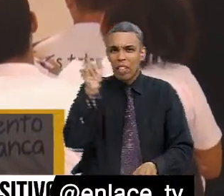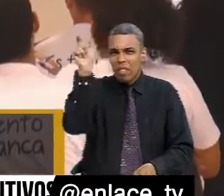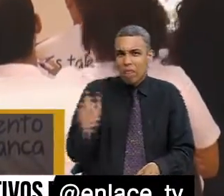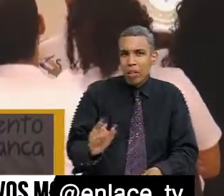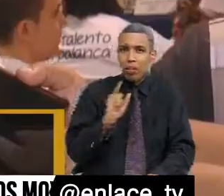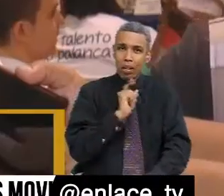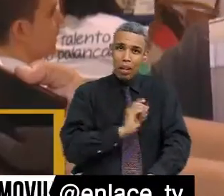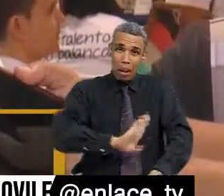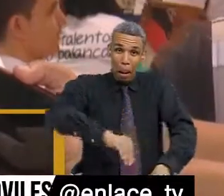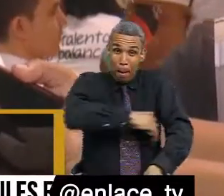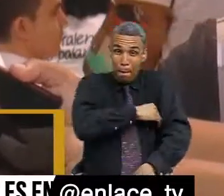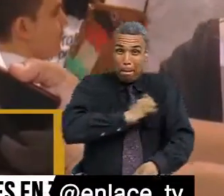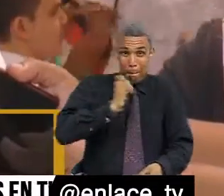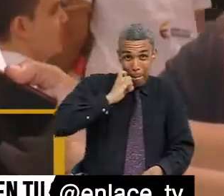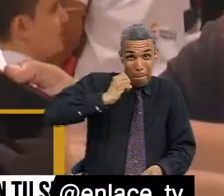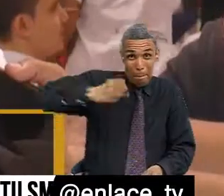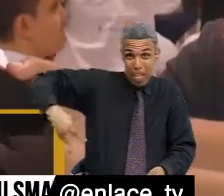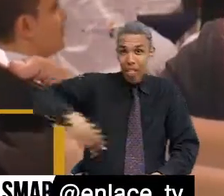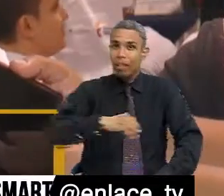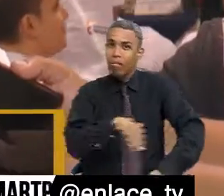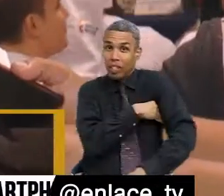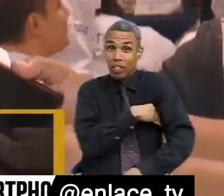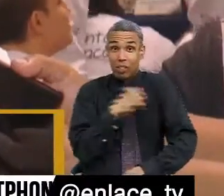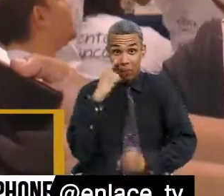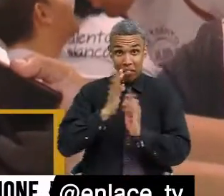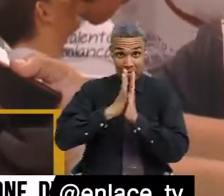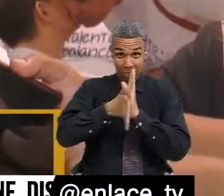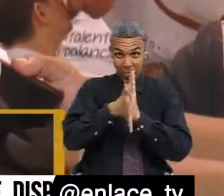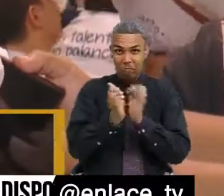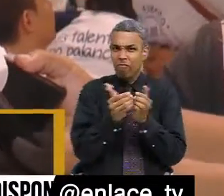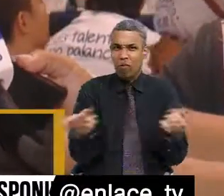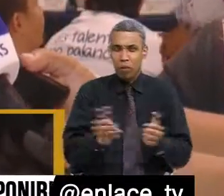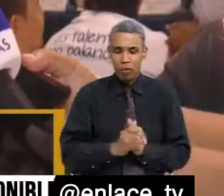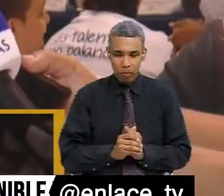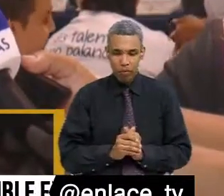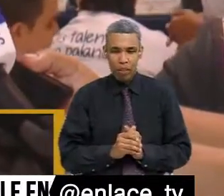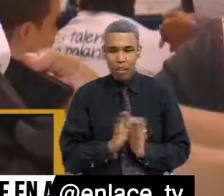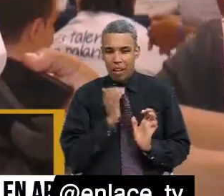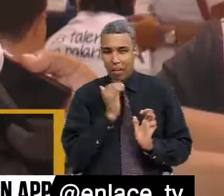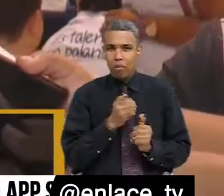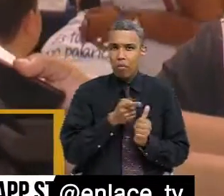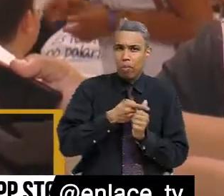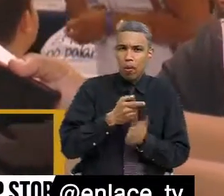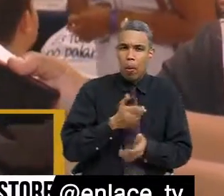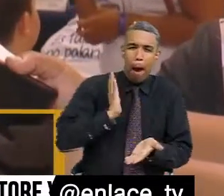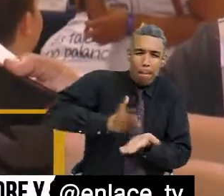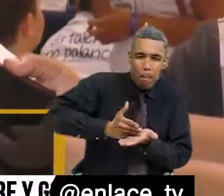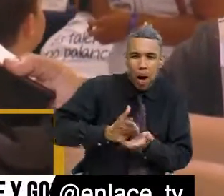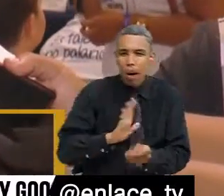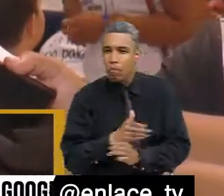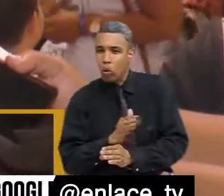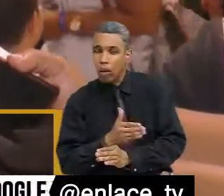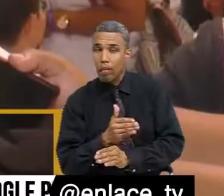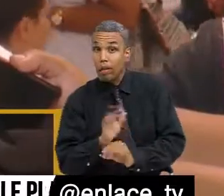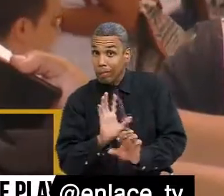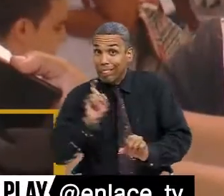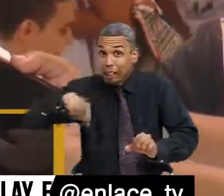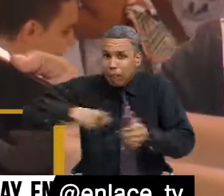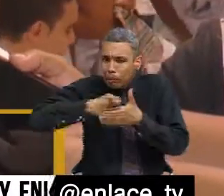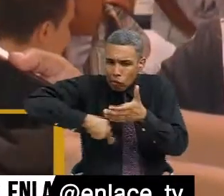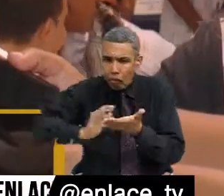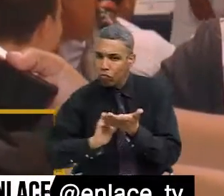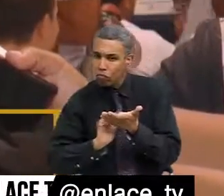la juventud. Vamos a aligerar el proceso, si hay alguna barrera, hacemos la evaluación, por eso estamos en esta nueva jornada de impulso,